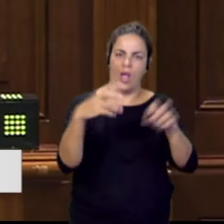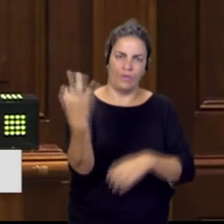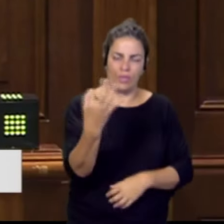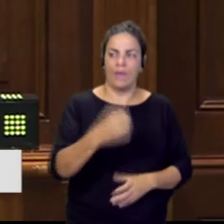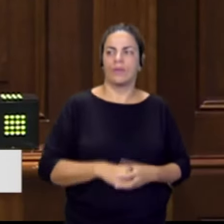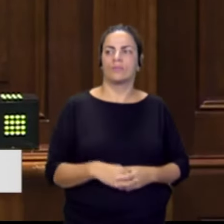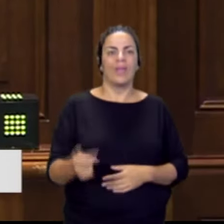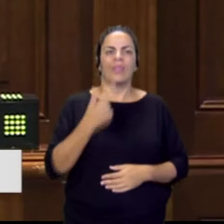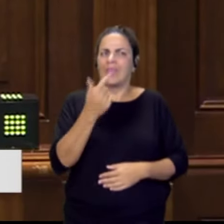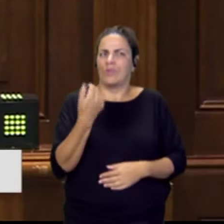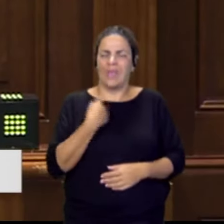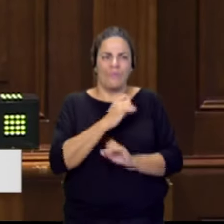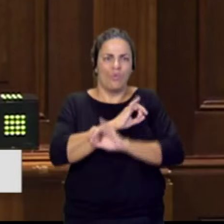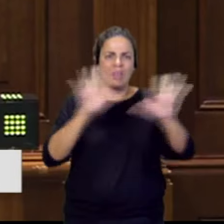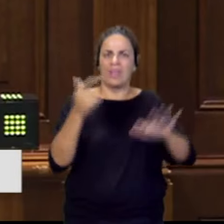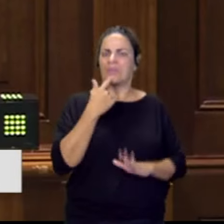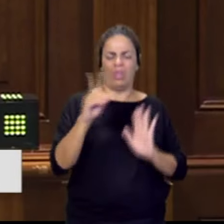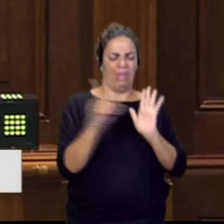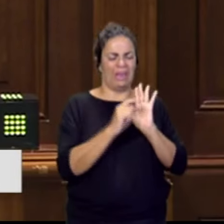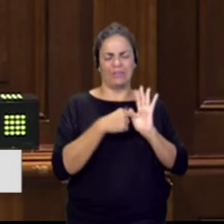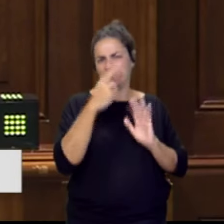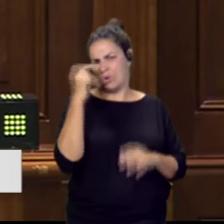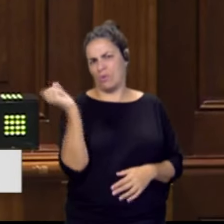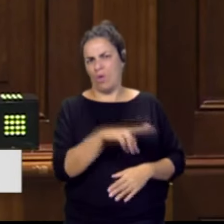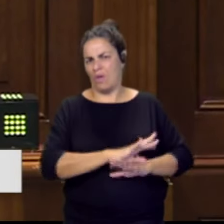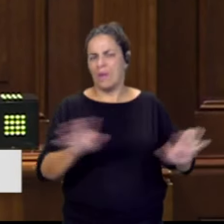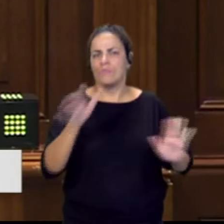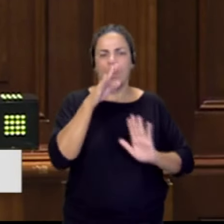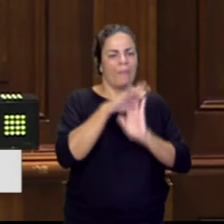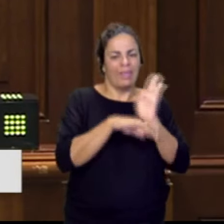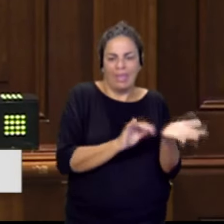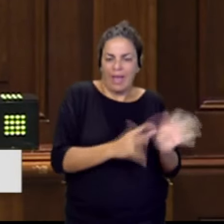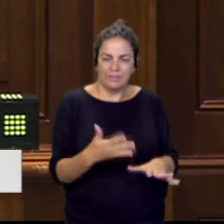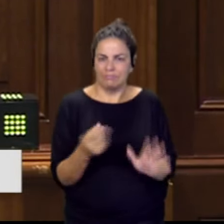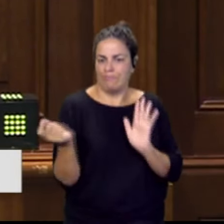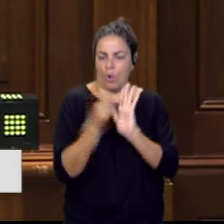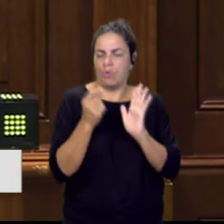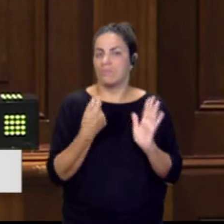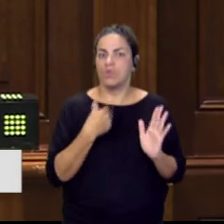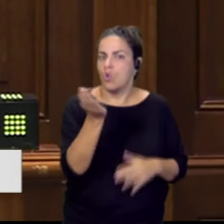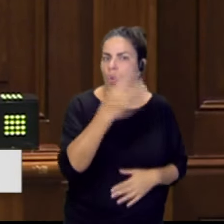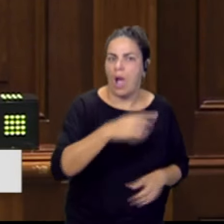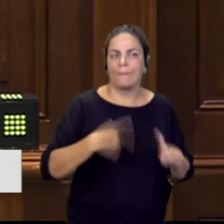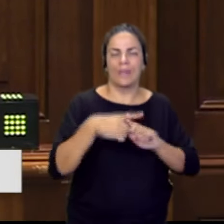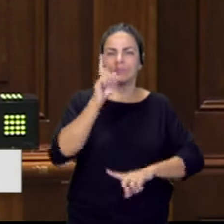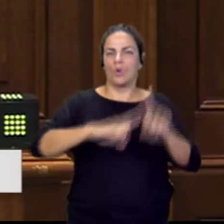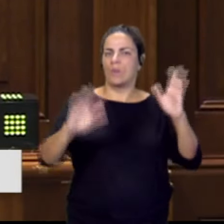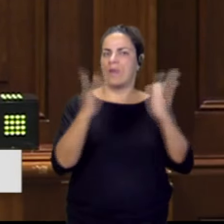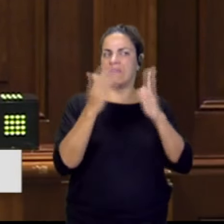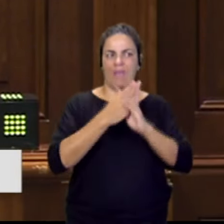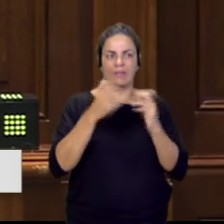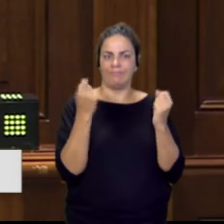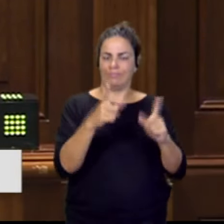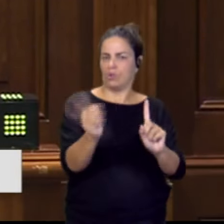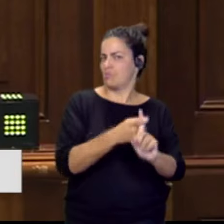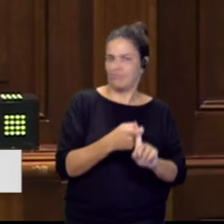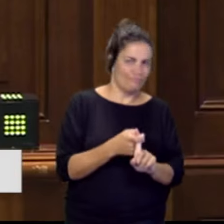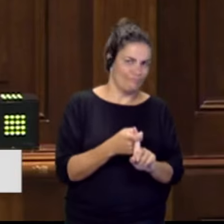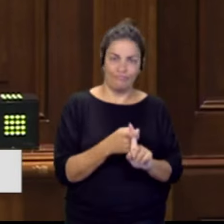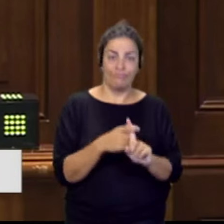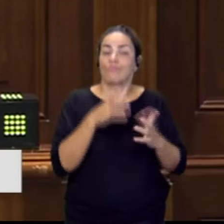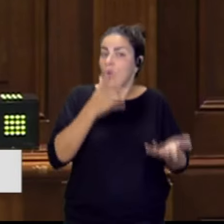decreto ineficaz, que no aportaba medidas de aplicación inmediata y que no iba a resolver el problema de la vivienda, porque entre otras